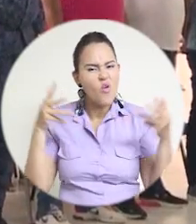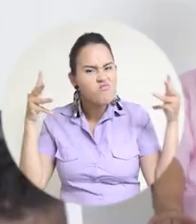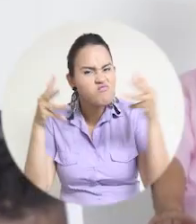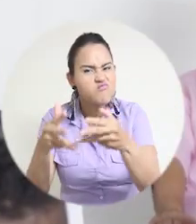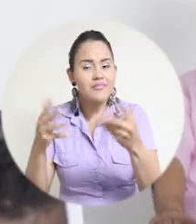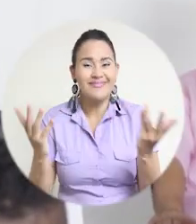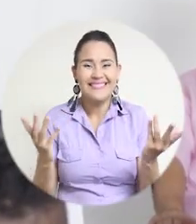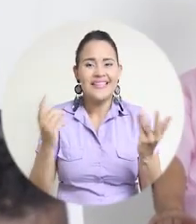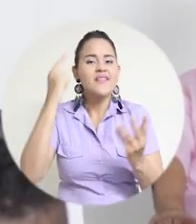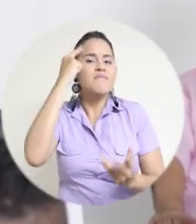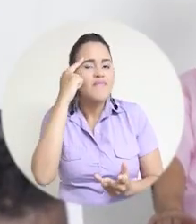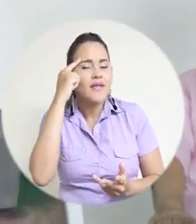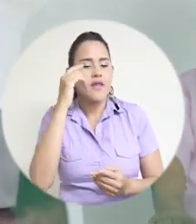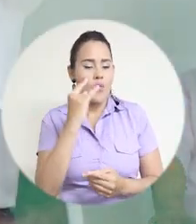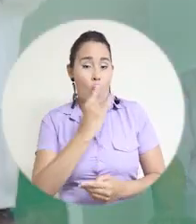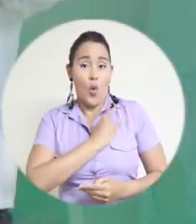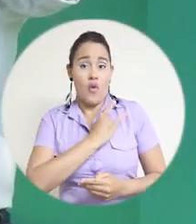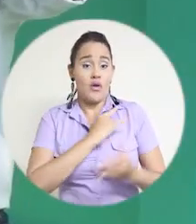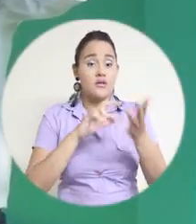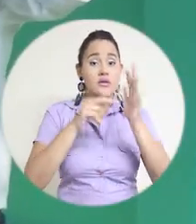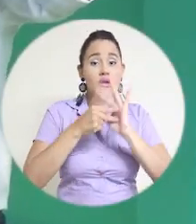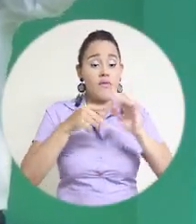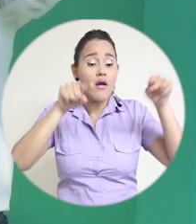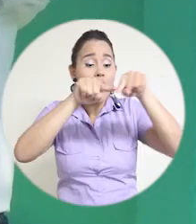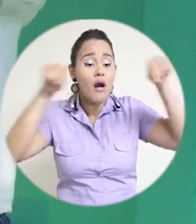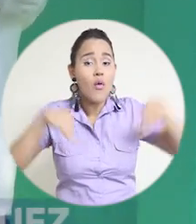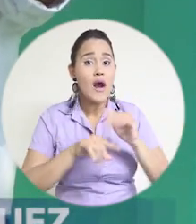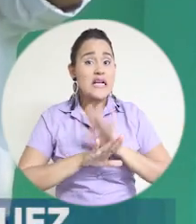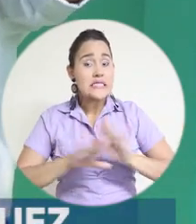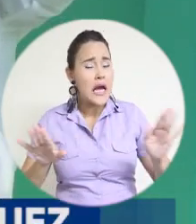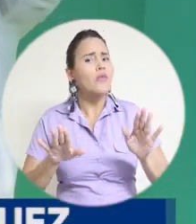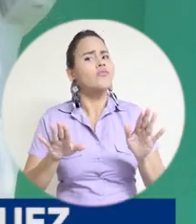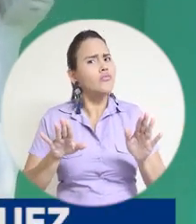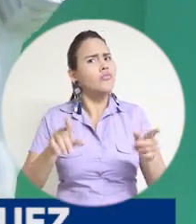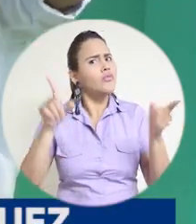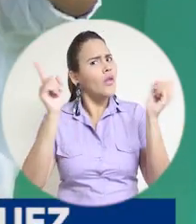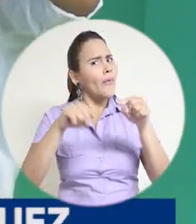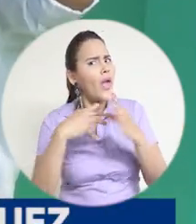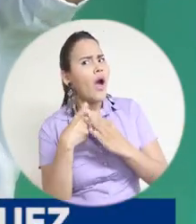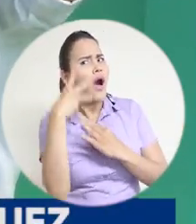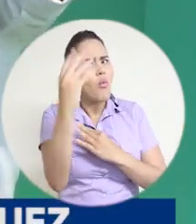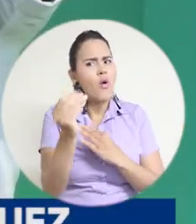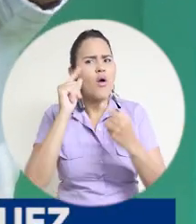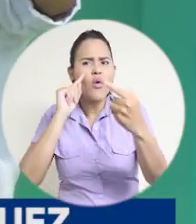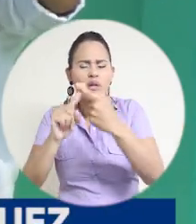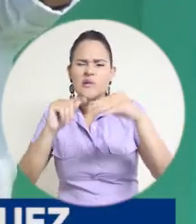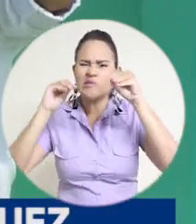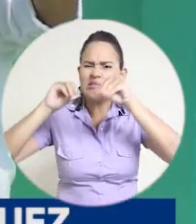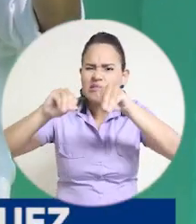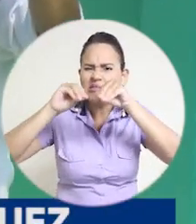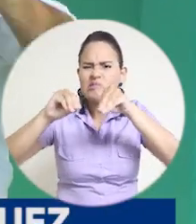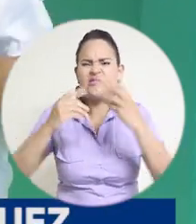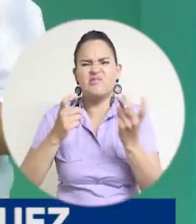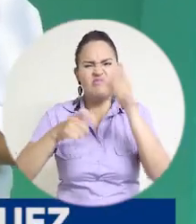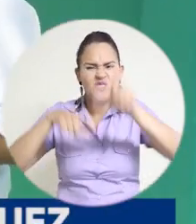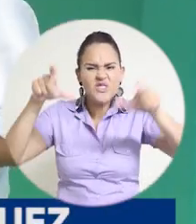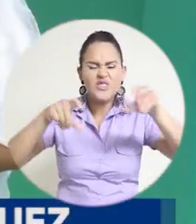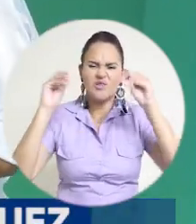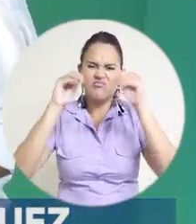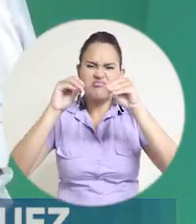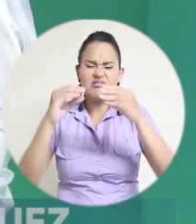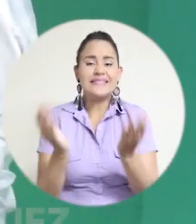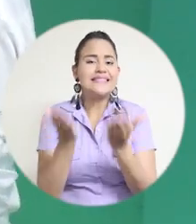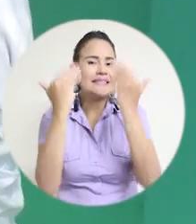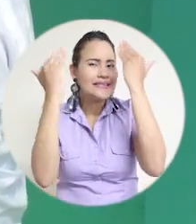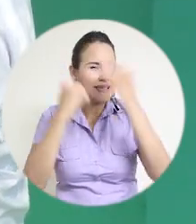aulas de clase, sacar esa gran capacidad que tienen nuestros docentes, nuestros estudiantes, nuestro personal administrativo y directivo para